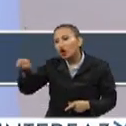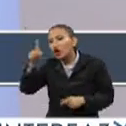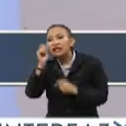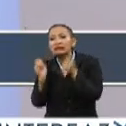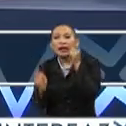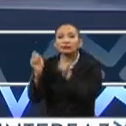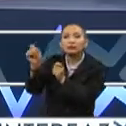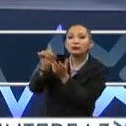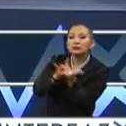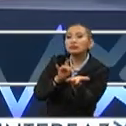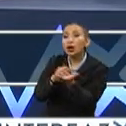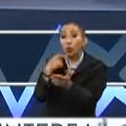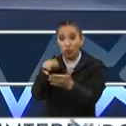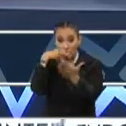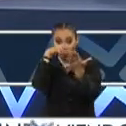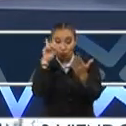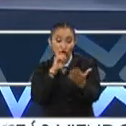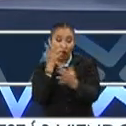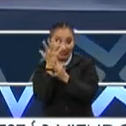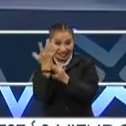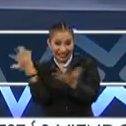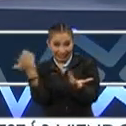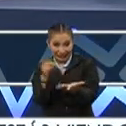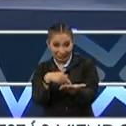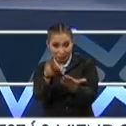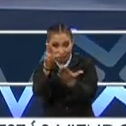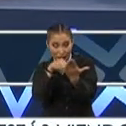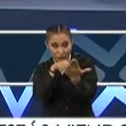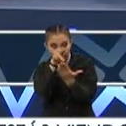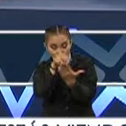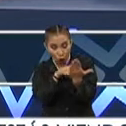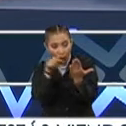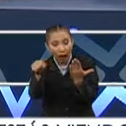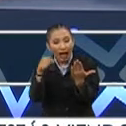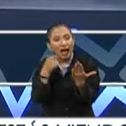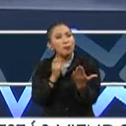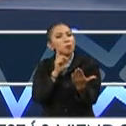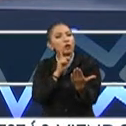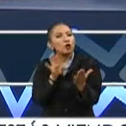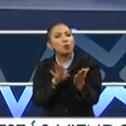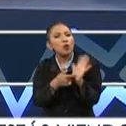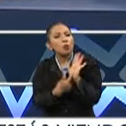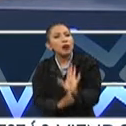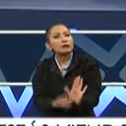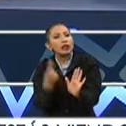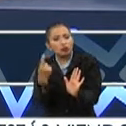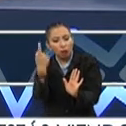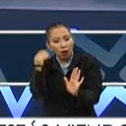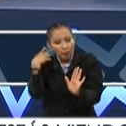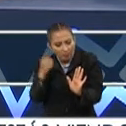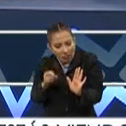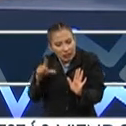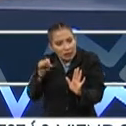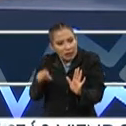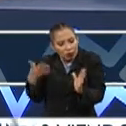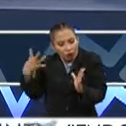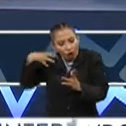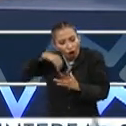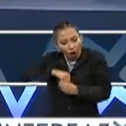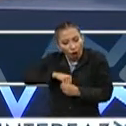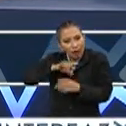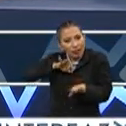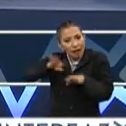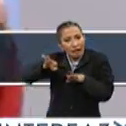que la rodean. Cuando pinta, yo creo que también encuentra una manera distinta de asumirse dentro del ámbito, que